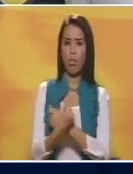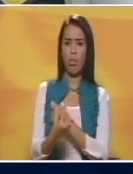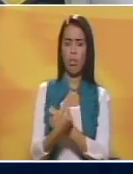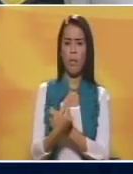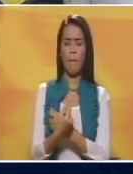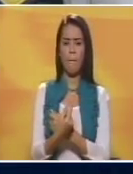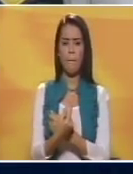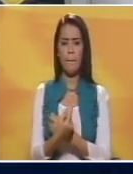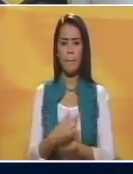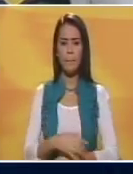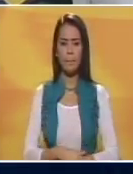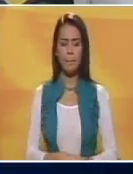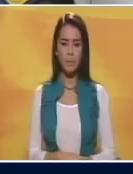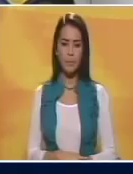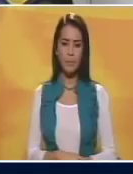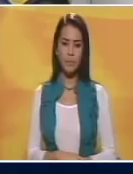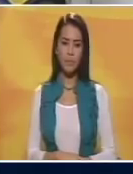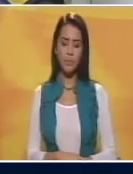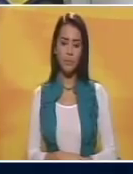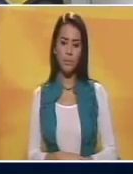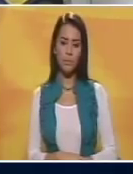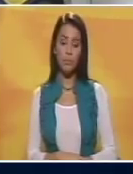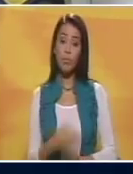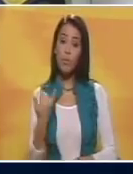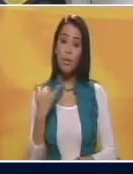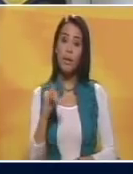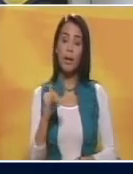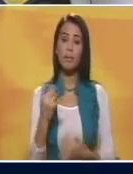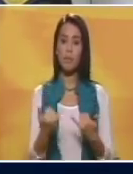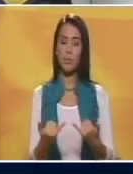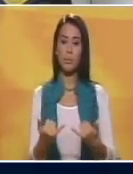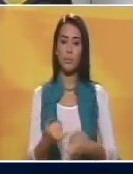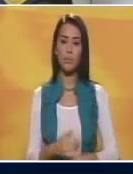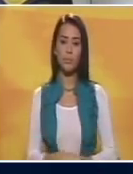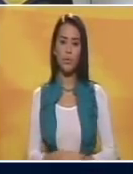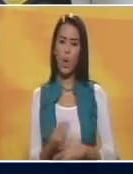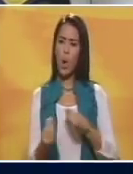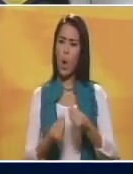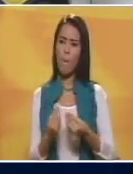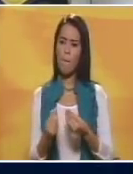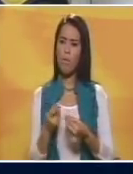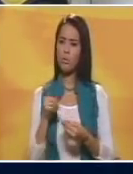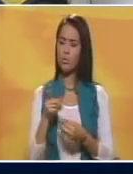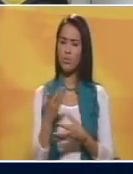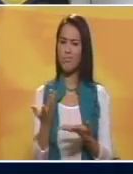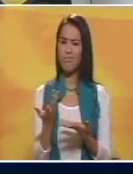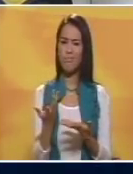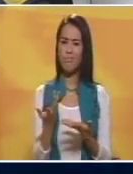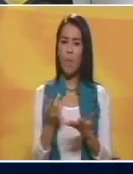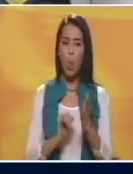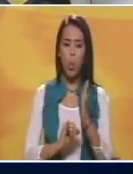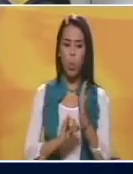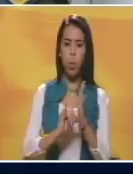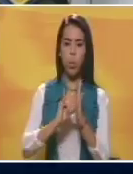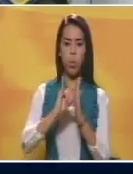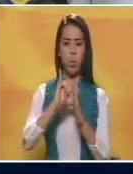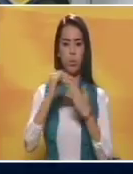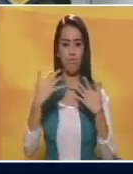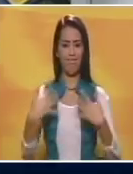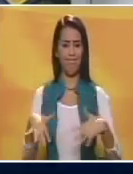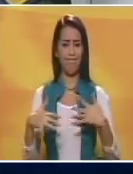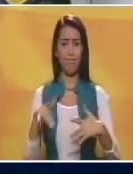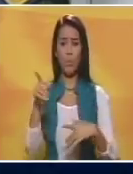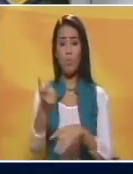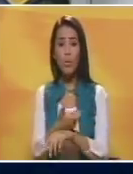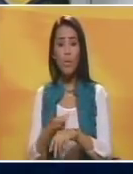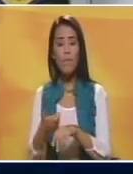la magnitud inmensa que tenemos en los actuales momentos? ¿Cómo tú puedes controlar la inflación cuando el gobierno tiene un DICOM